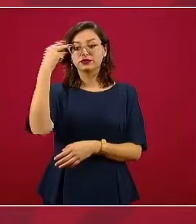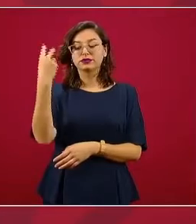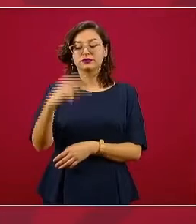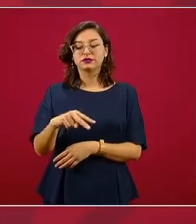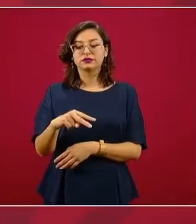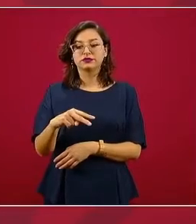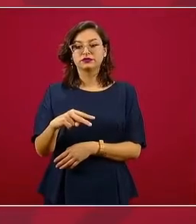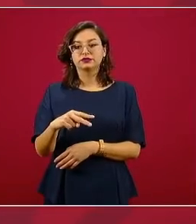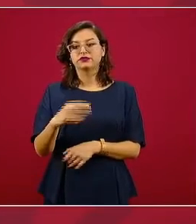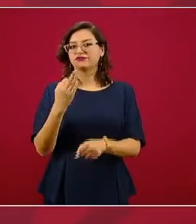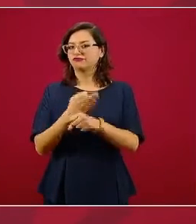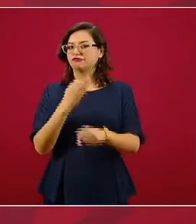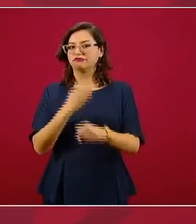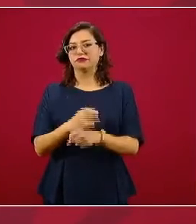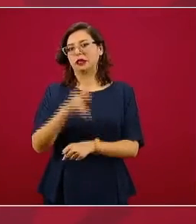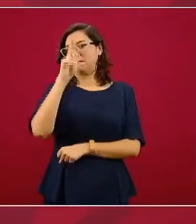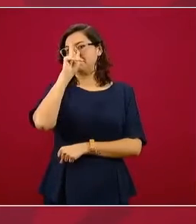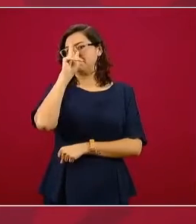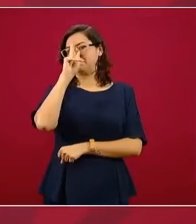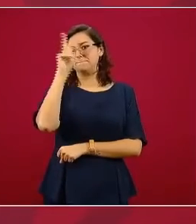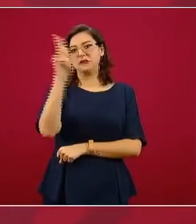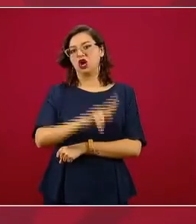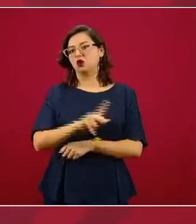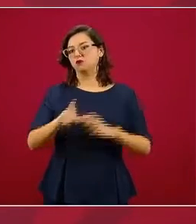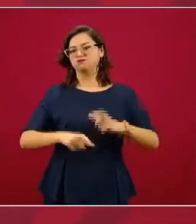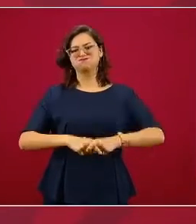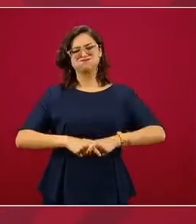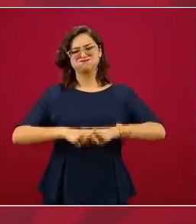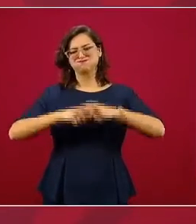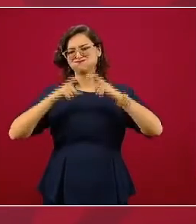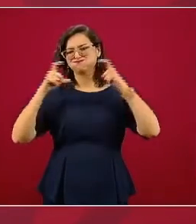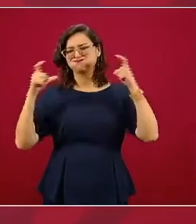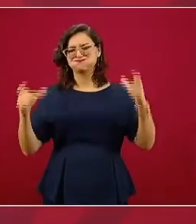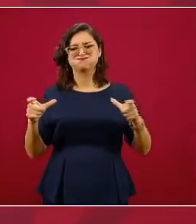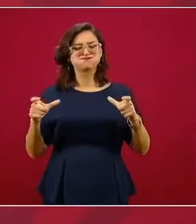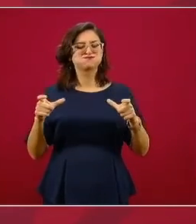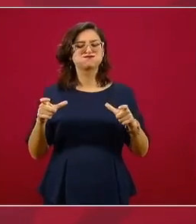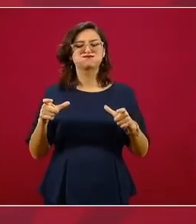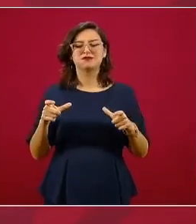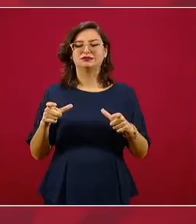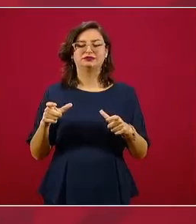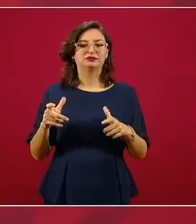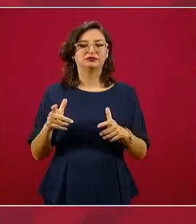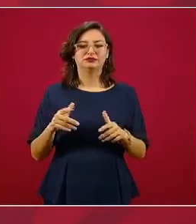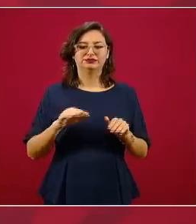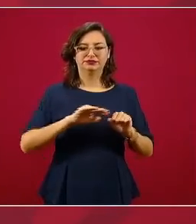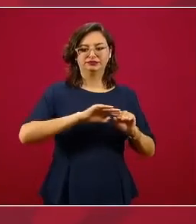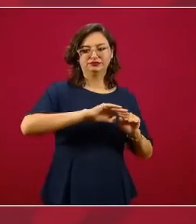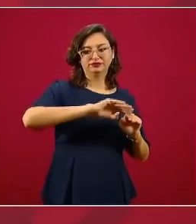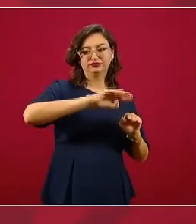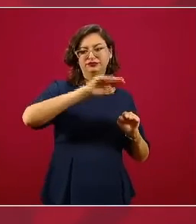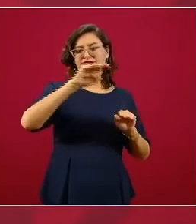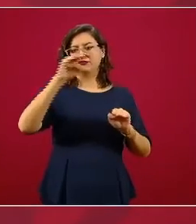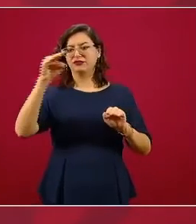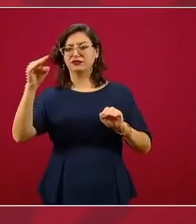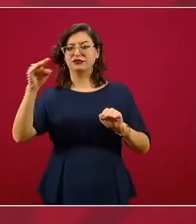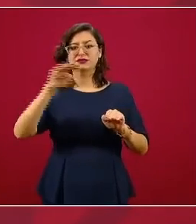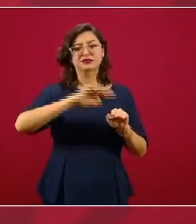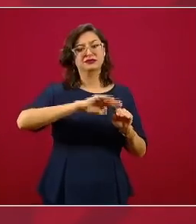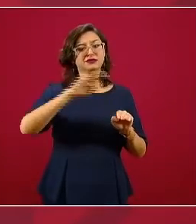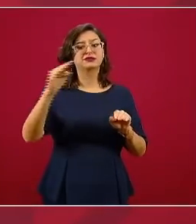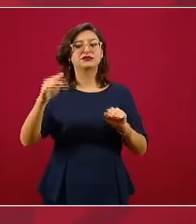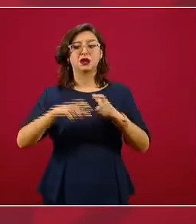Estamos en el Pico, es la meseta, y hay